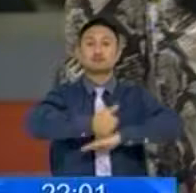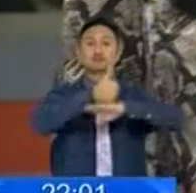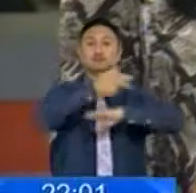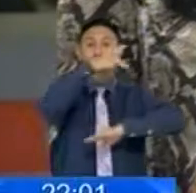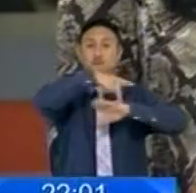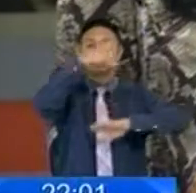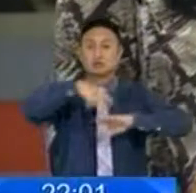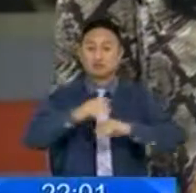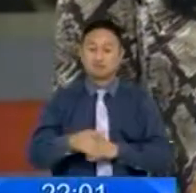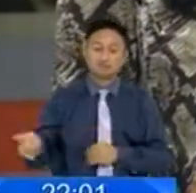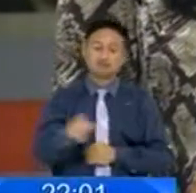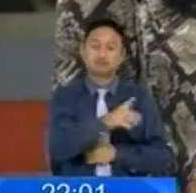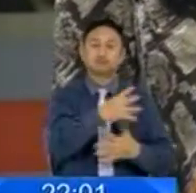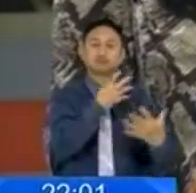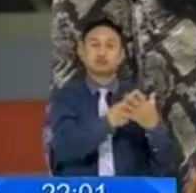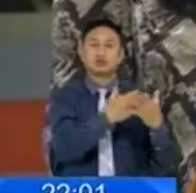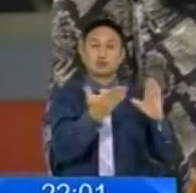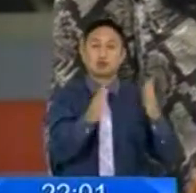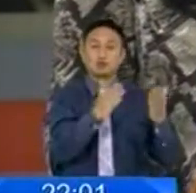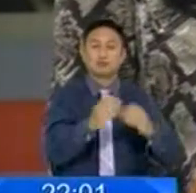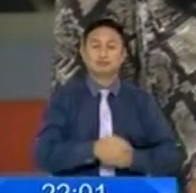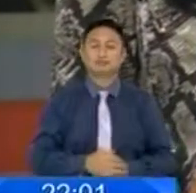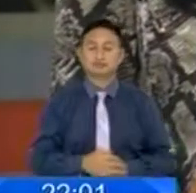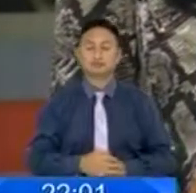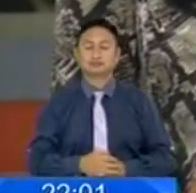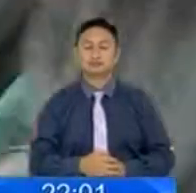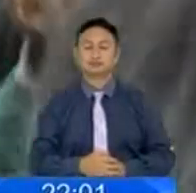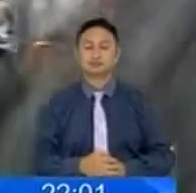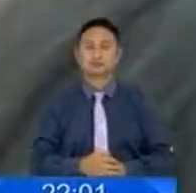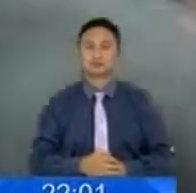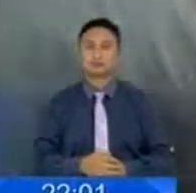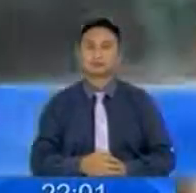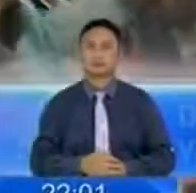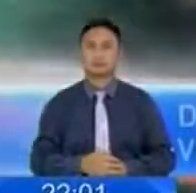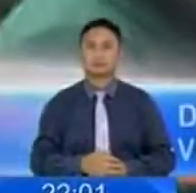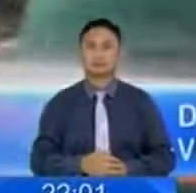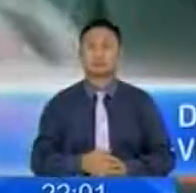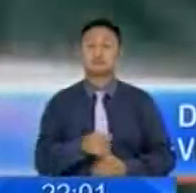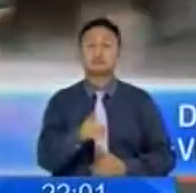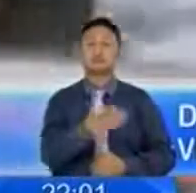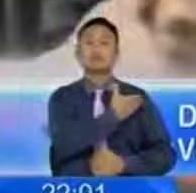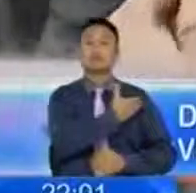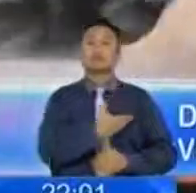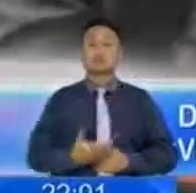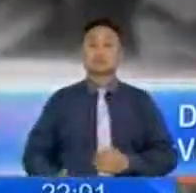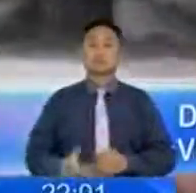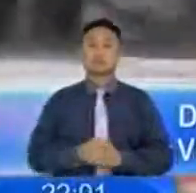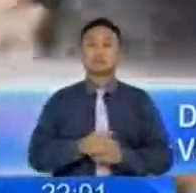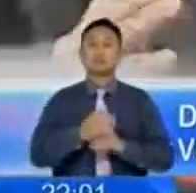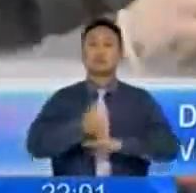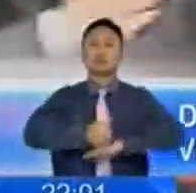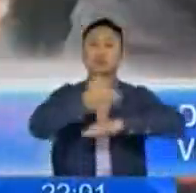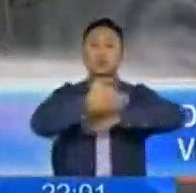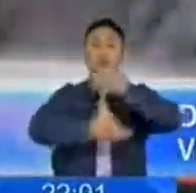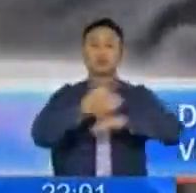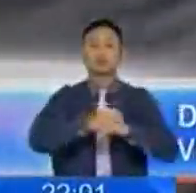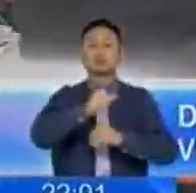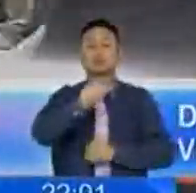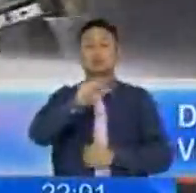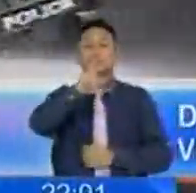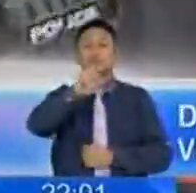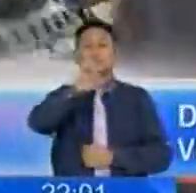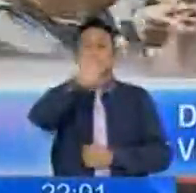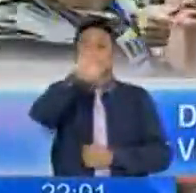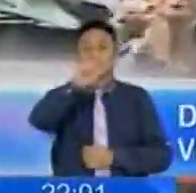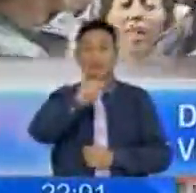prisión preventiva en contra del procesado. La decisión del presidente de la Corte Provincial de Pichincha, Julio Arrieta, generó